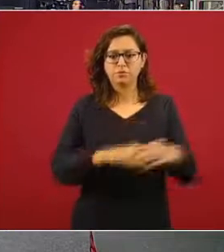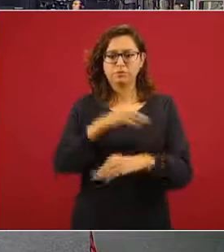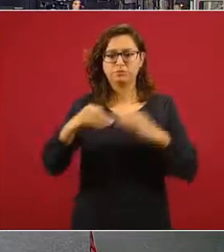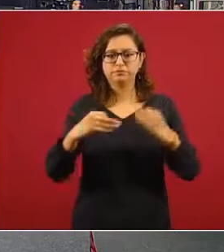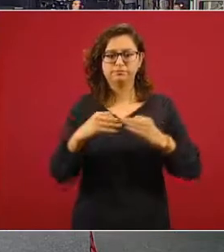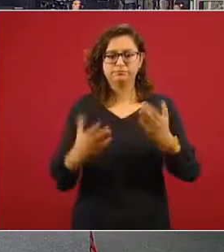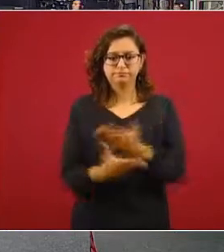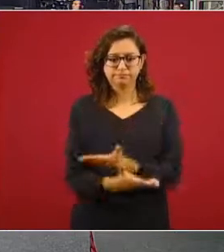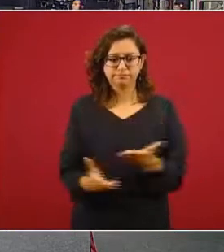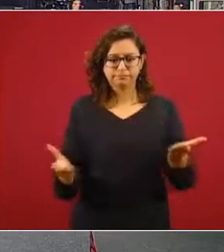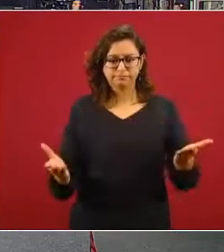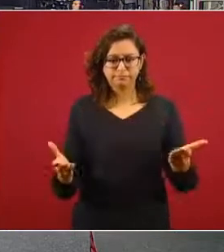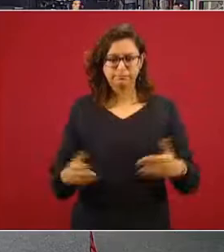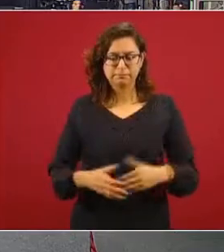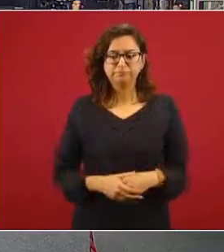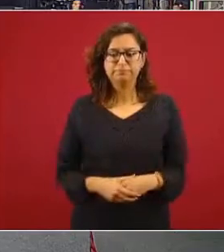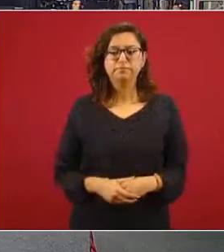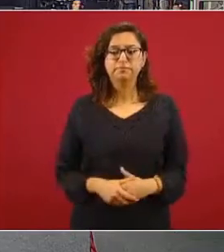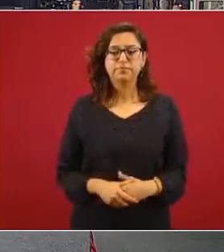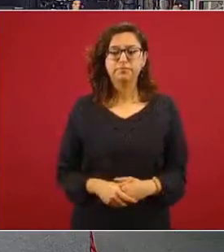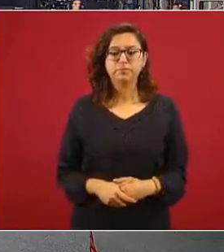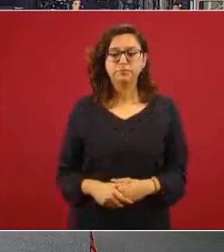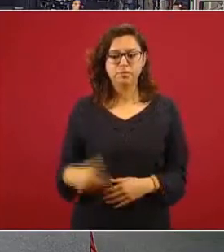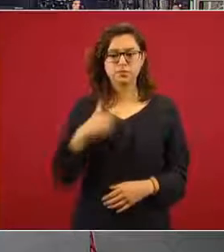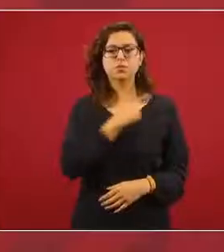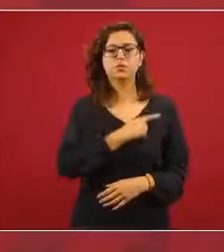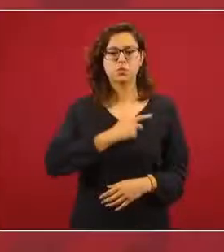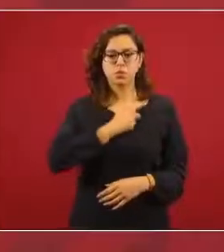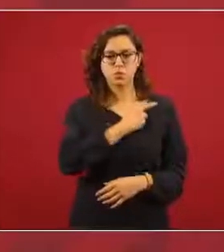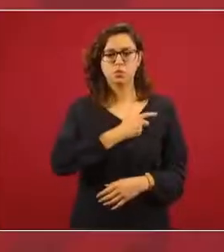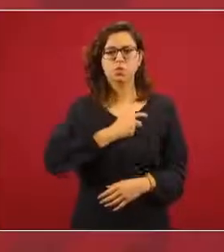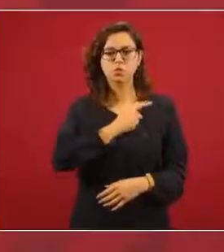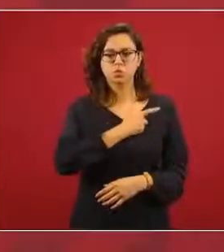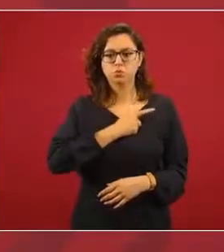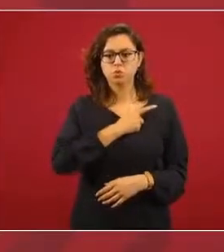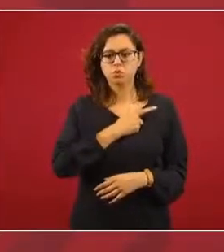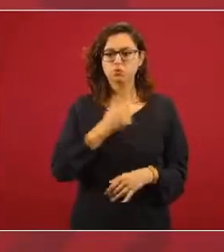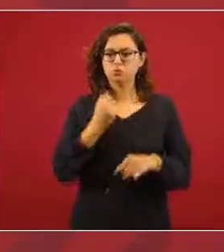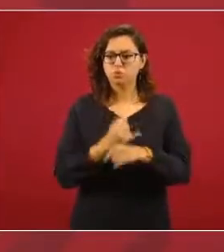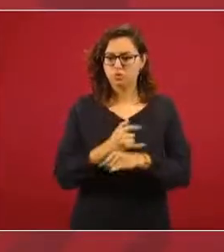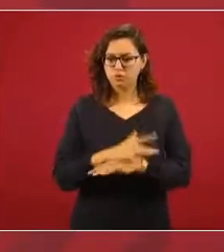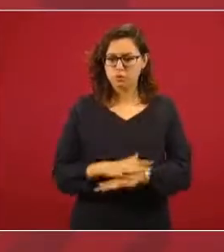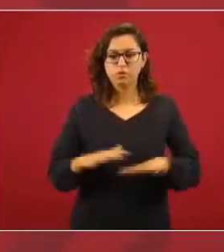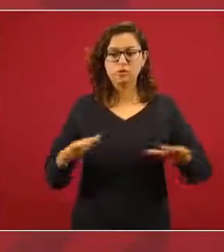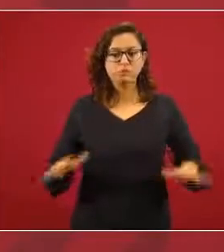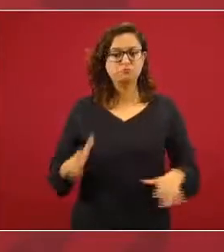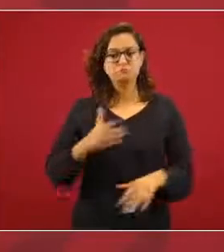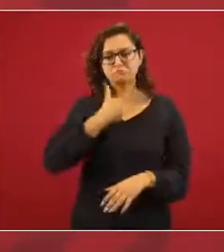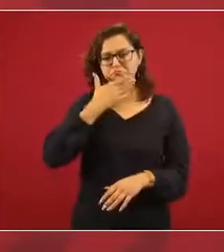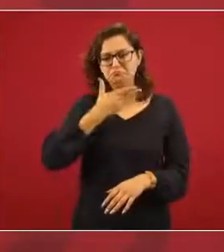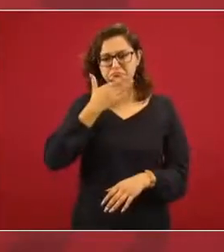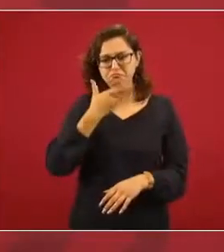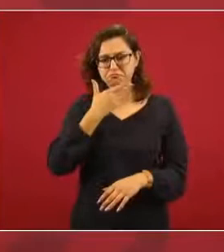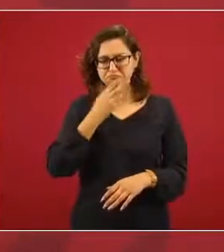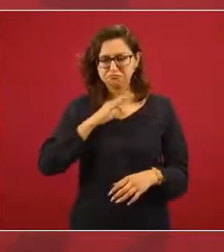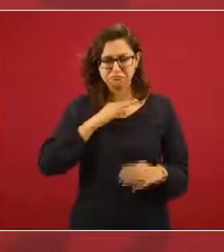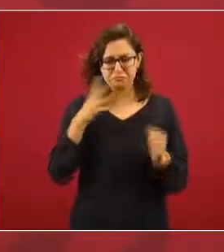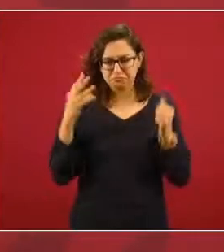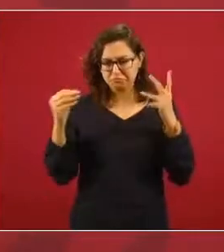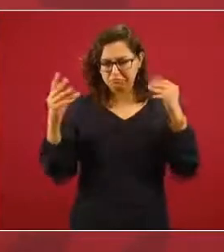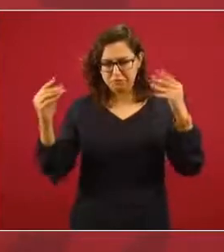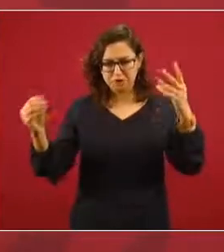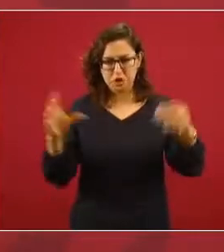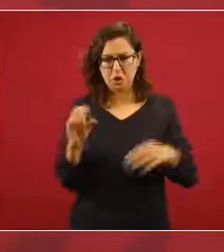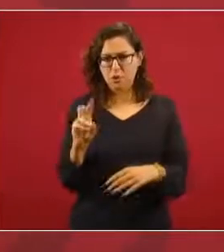todos ustedes. Con mucho gusto presentamos la actualización más reciente del informe técnico. Una parte